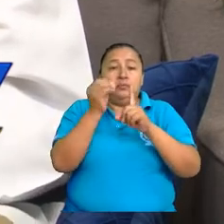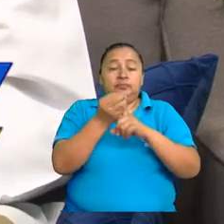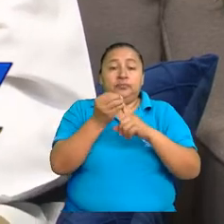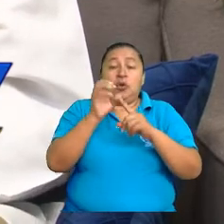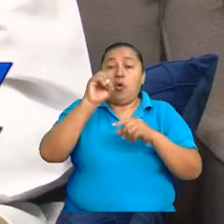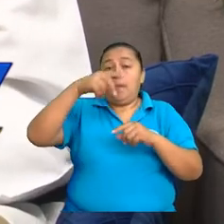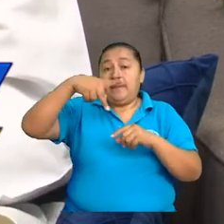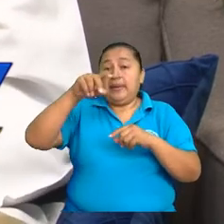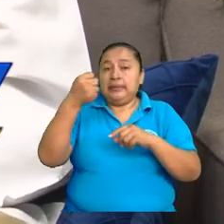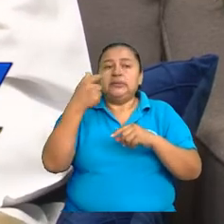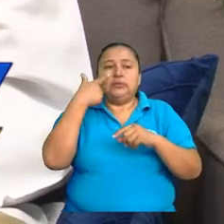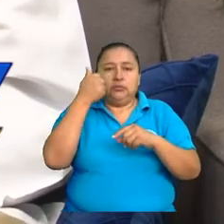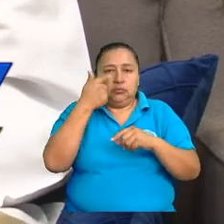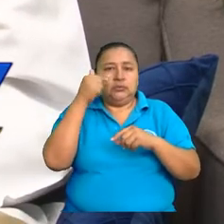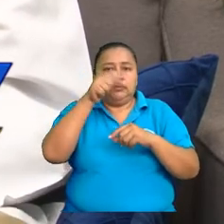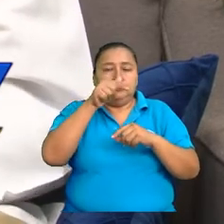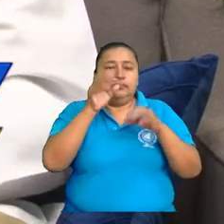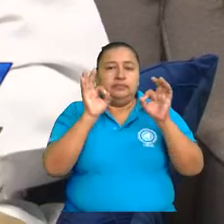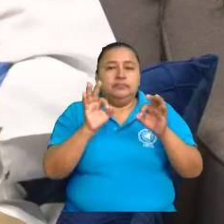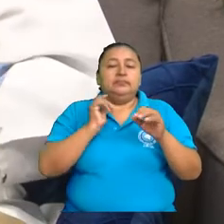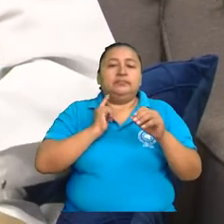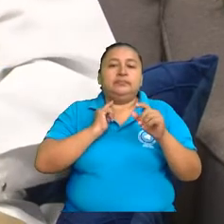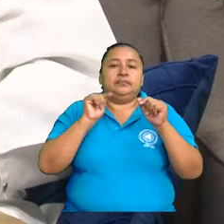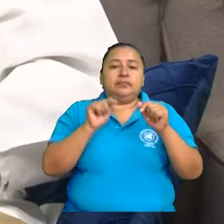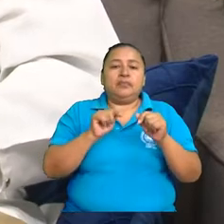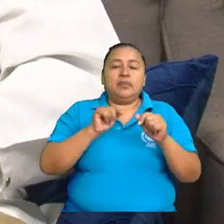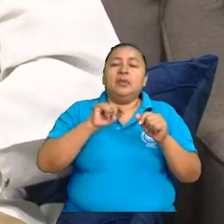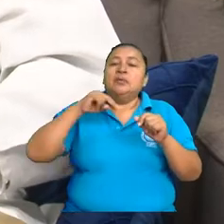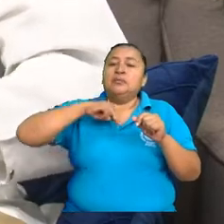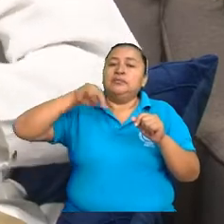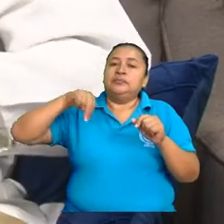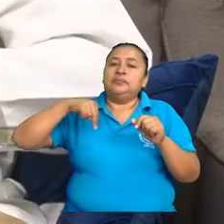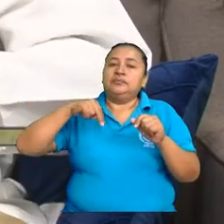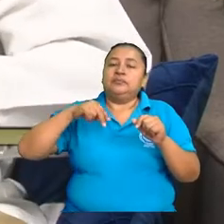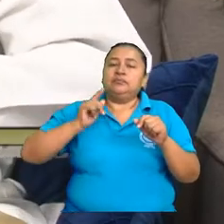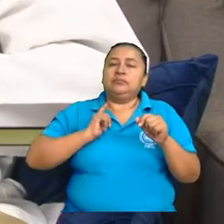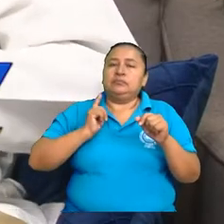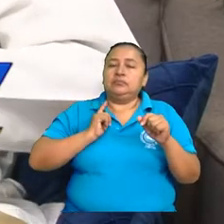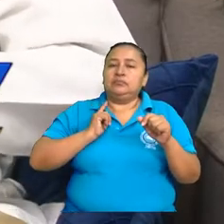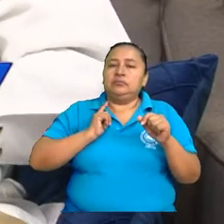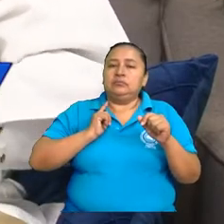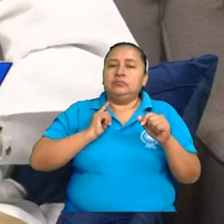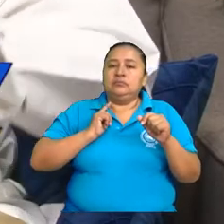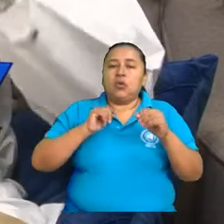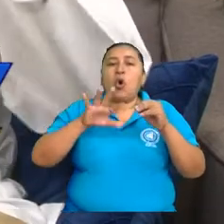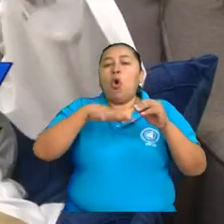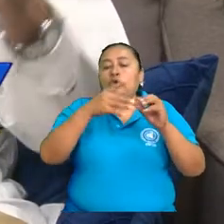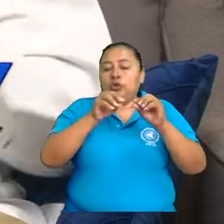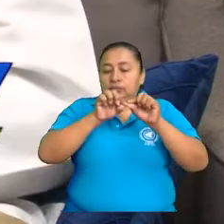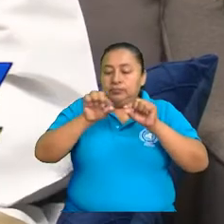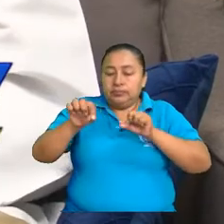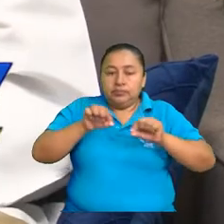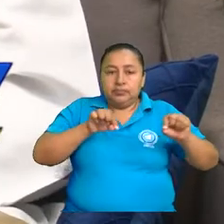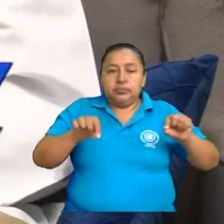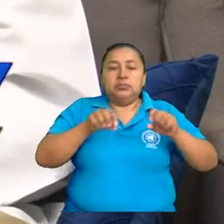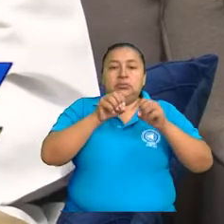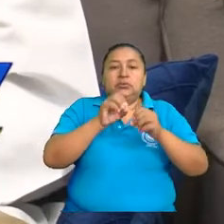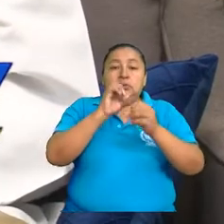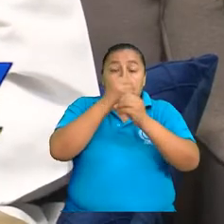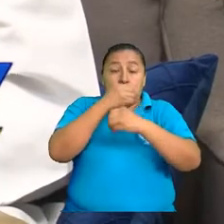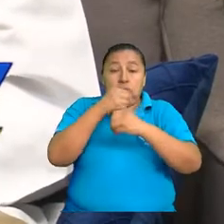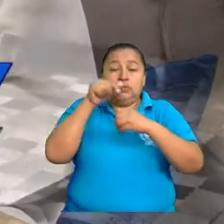Panamericana de la Salud, tenemos nosotros, hay varios laboratorios supranacionales